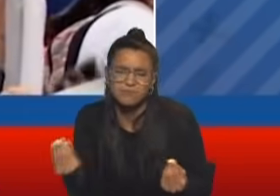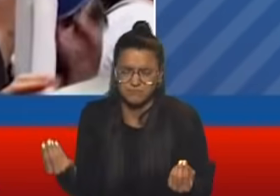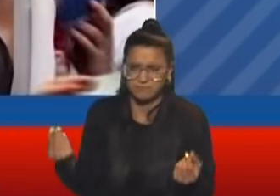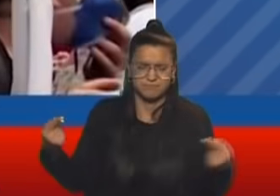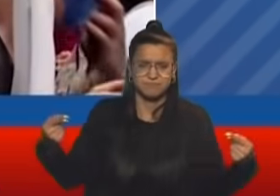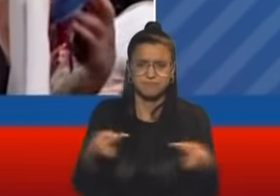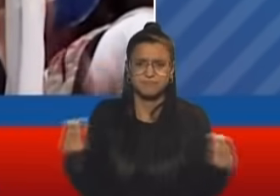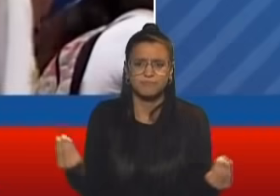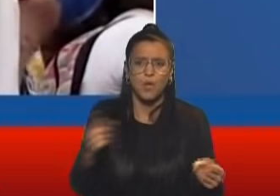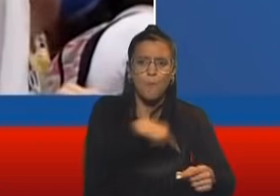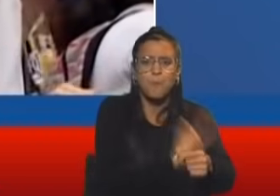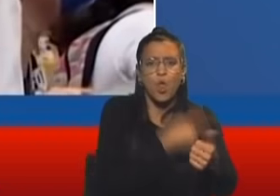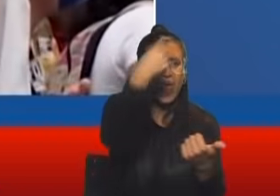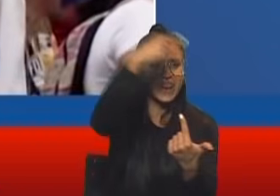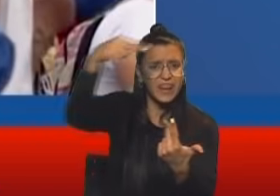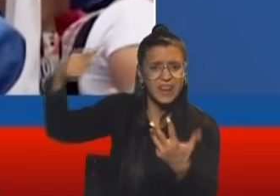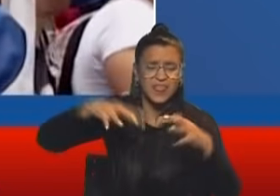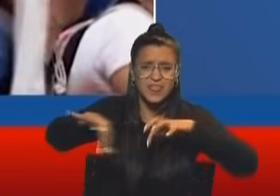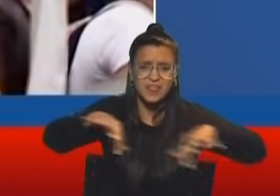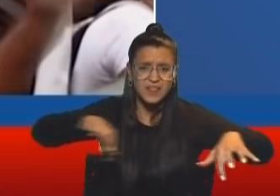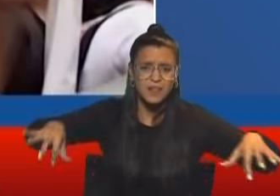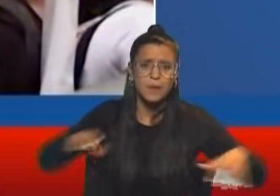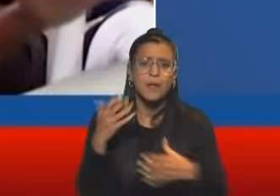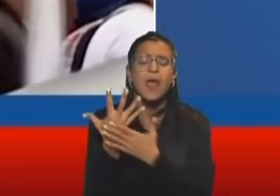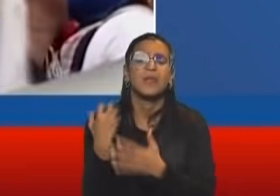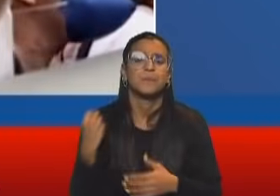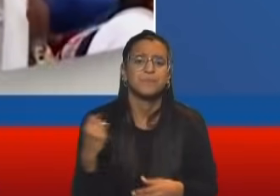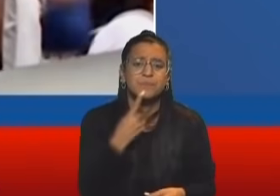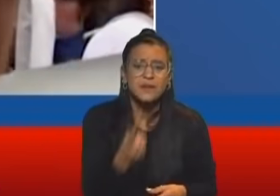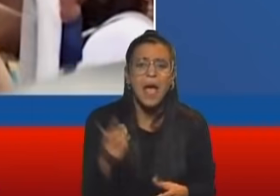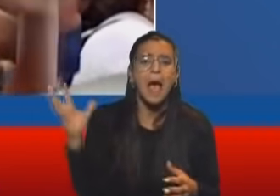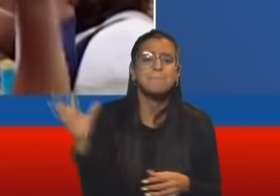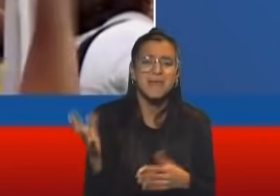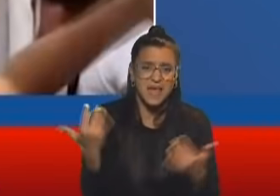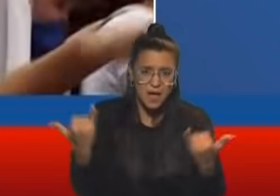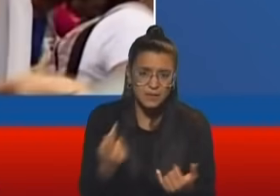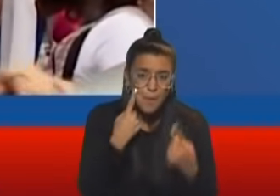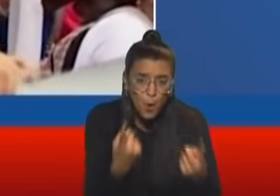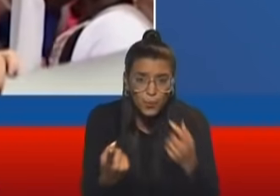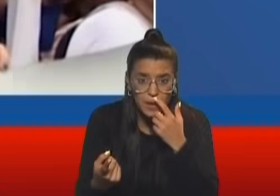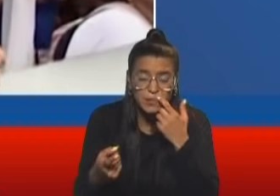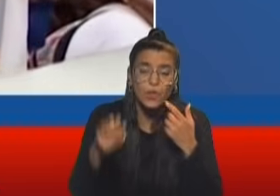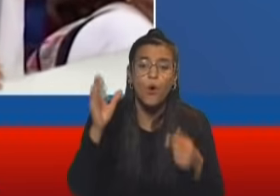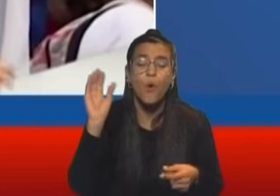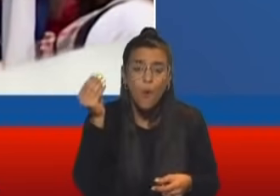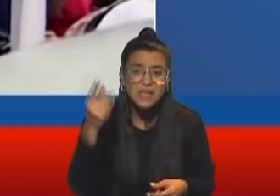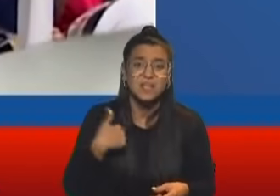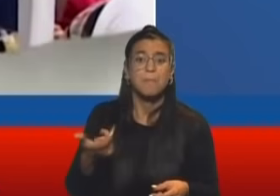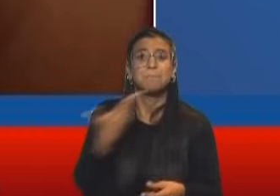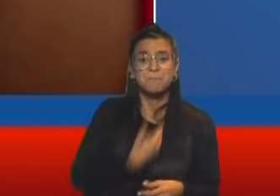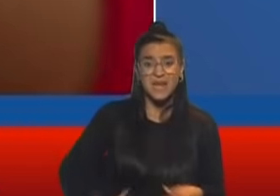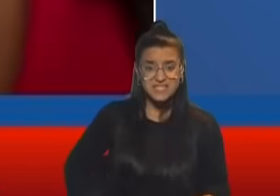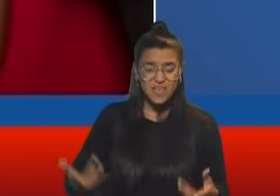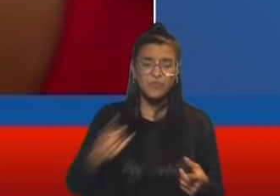entendió la separación de poderes, bueno, no entendió lo más básico. La extrema derecha, hablábamos de la amenaza de la extrema derecha, ¿no? Acá lo estamos viendo en Brasil con un presidente que